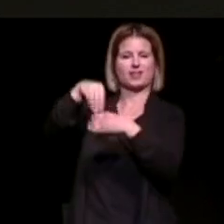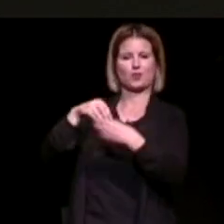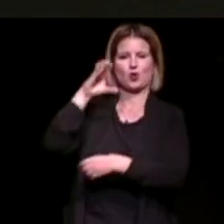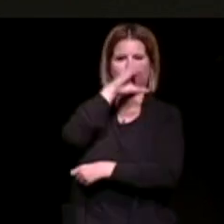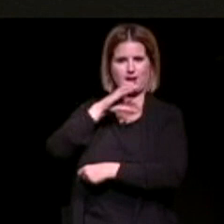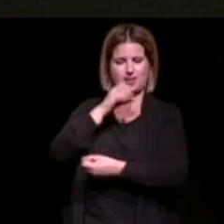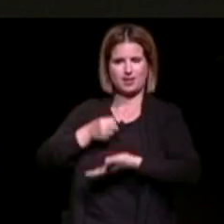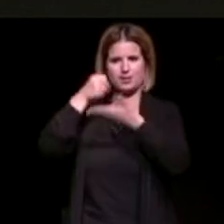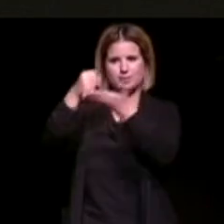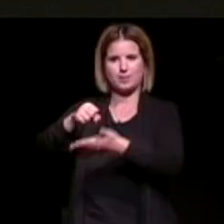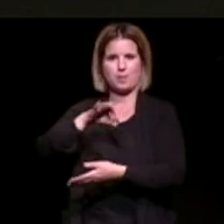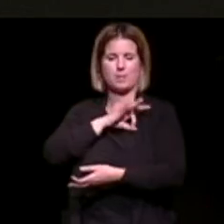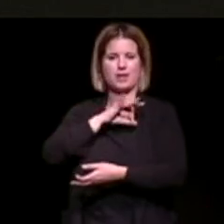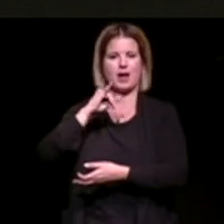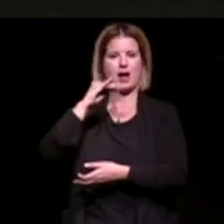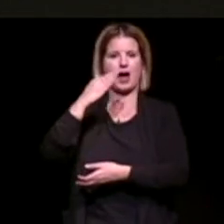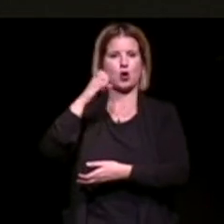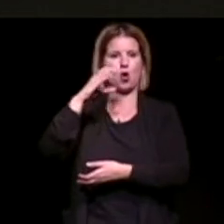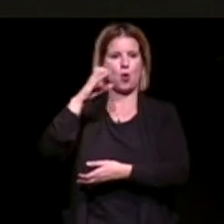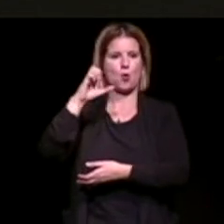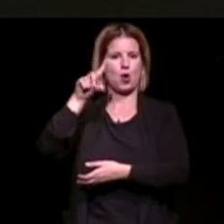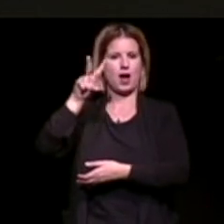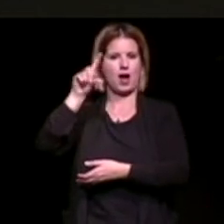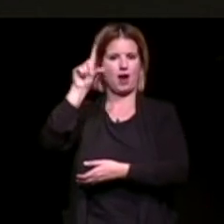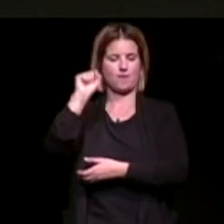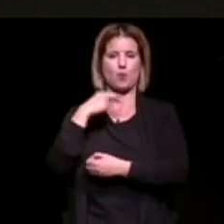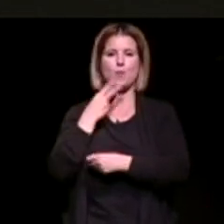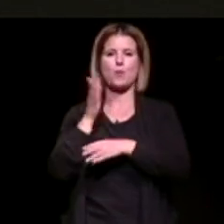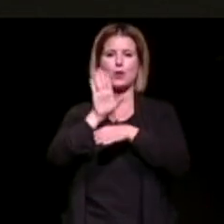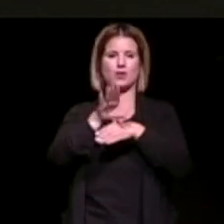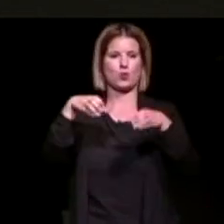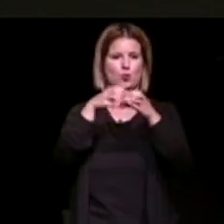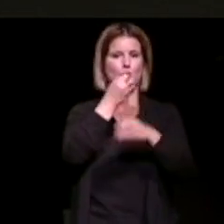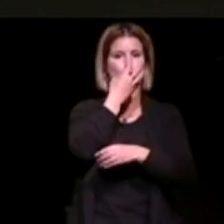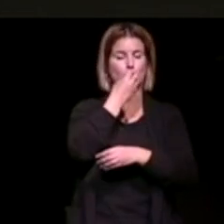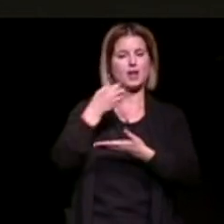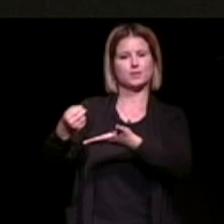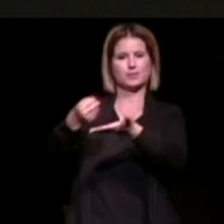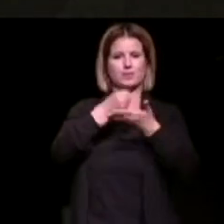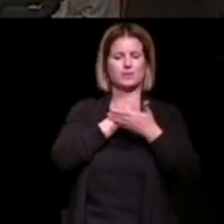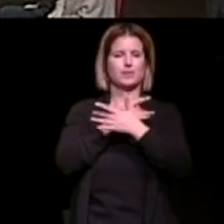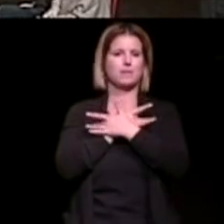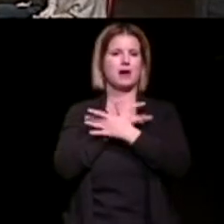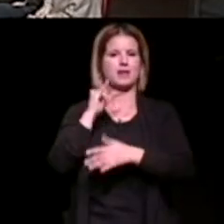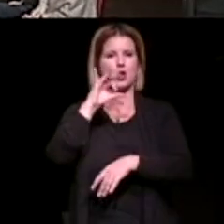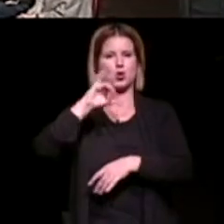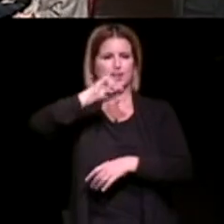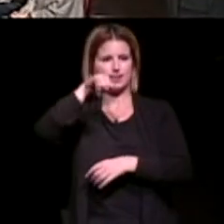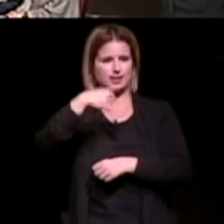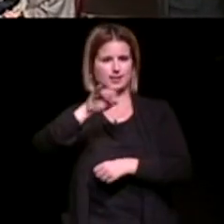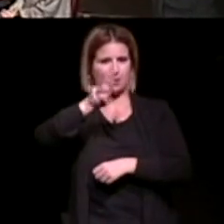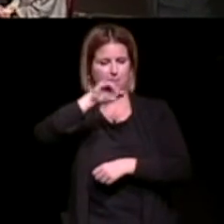entrega la medalla Jacobo calvo portavoz del grupo municipal partido socialista recoge María José Sánchez